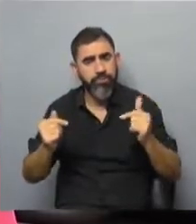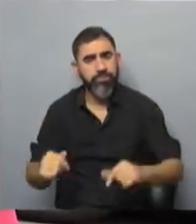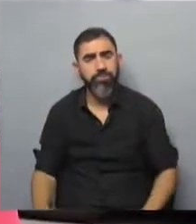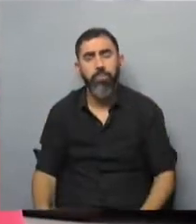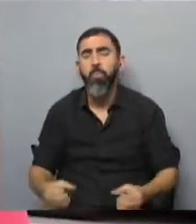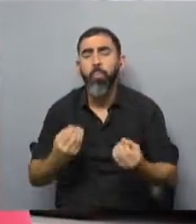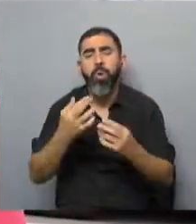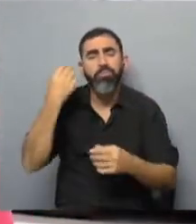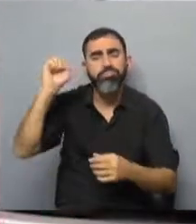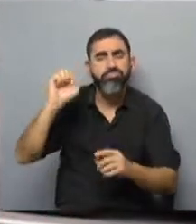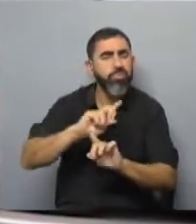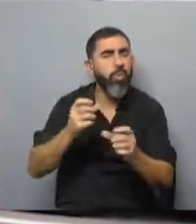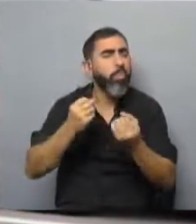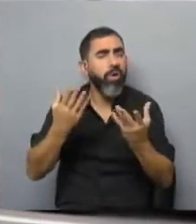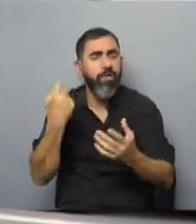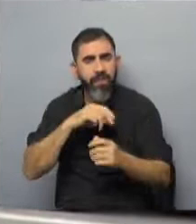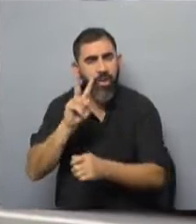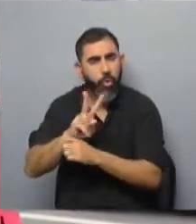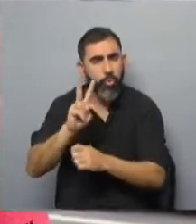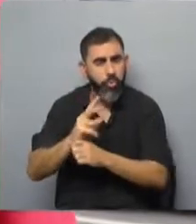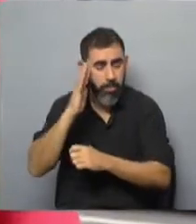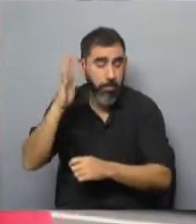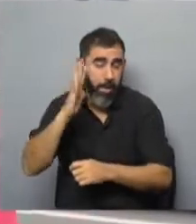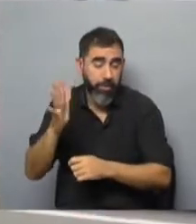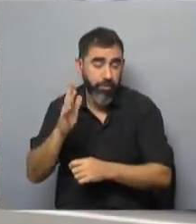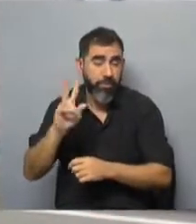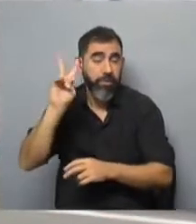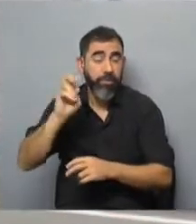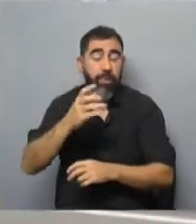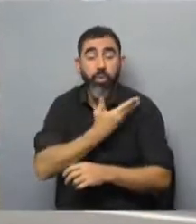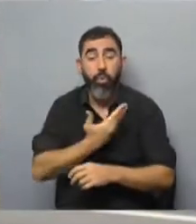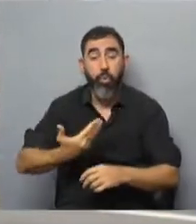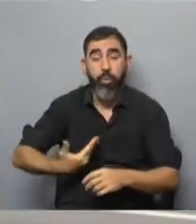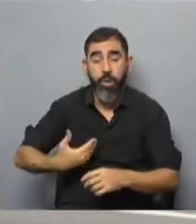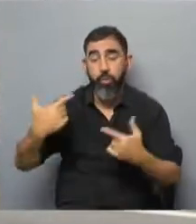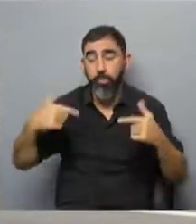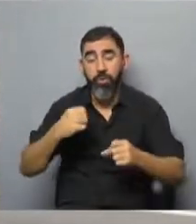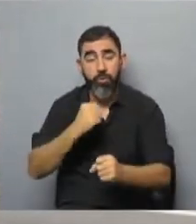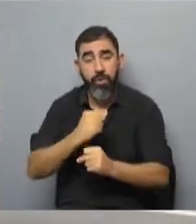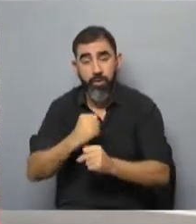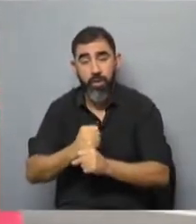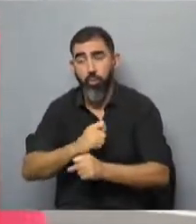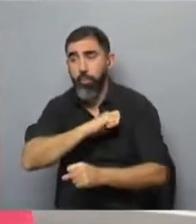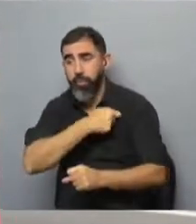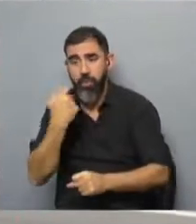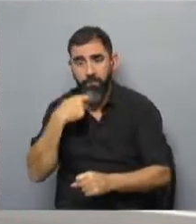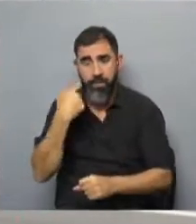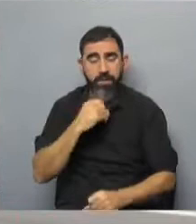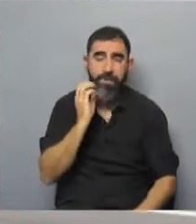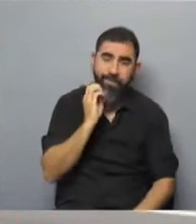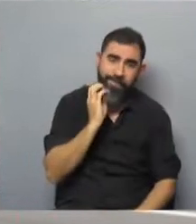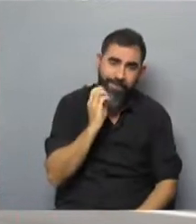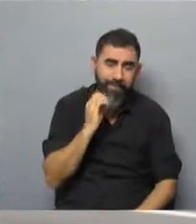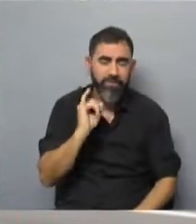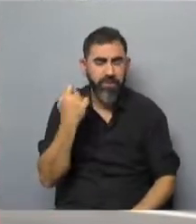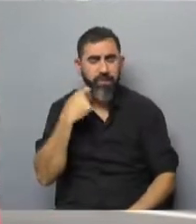¿Por qué no se cumplen? ¿Faltan, controles, imagino, por ejemplo, a nivel del Poder Ejecutivo, del Ministerio de Trabajo, de inspecciones? Sí, sin duda